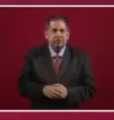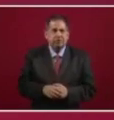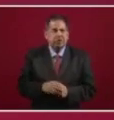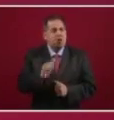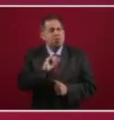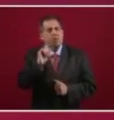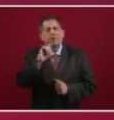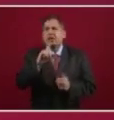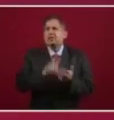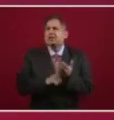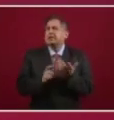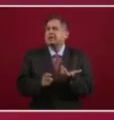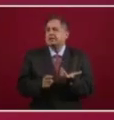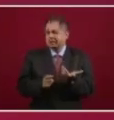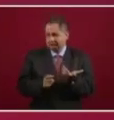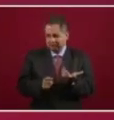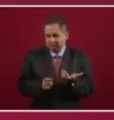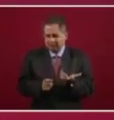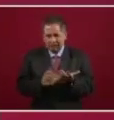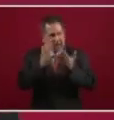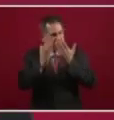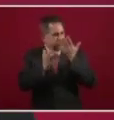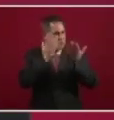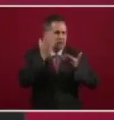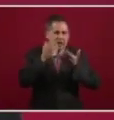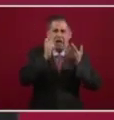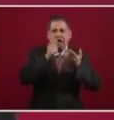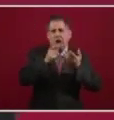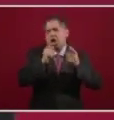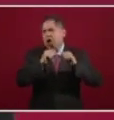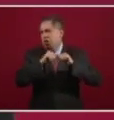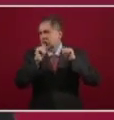profesionales en el sentido de que estudiaron